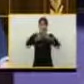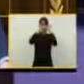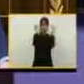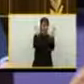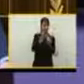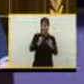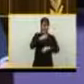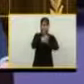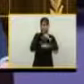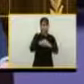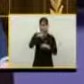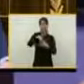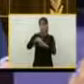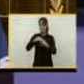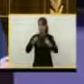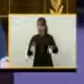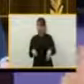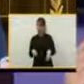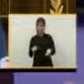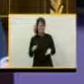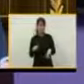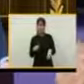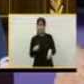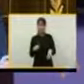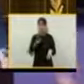parece de esquerdas que se diga que non vai